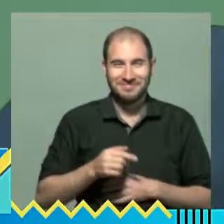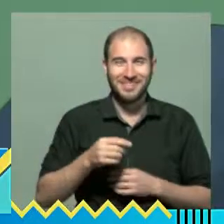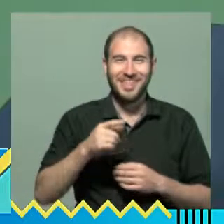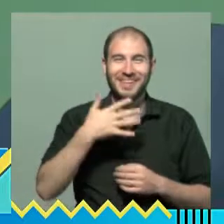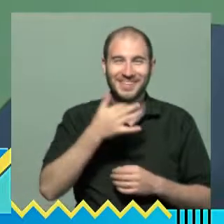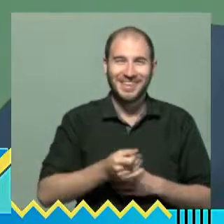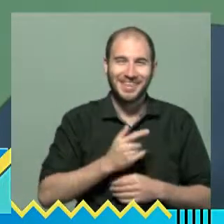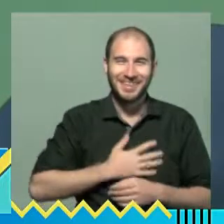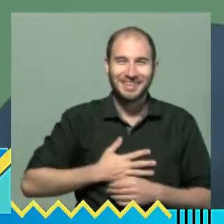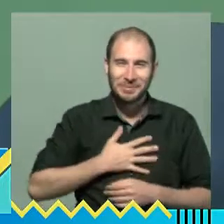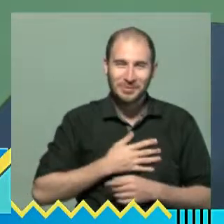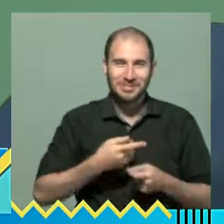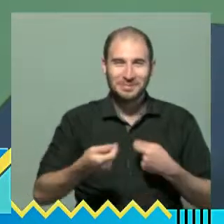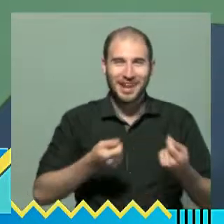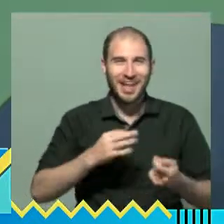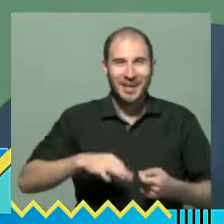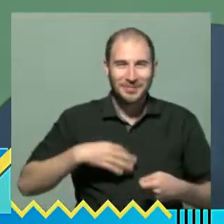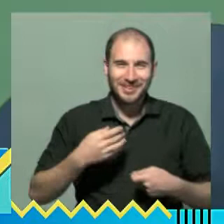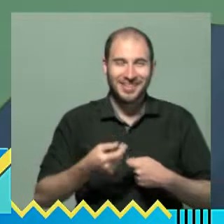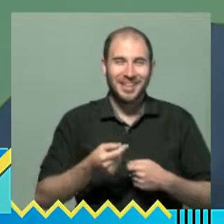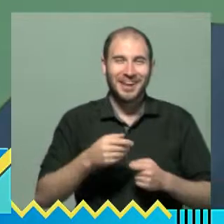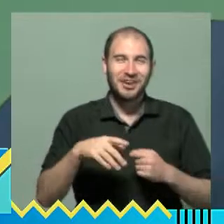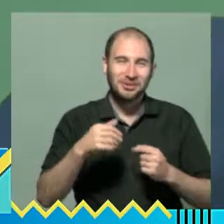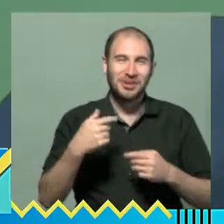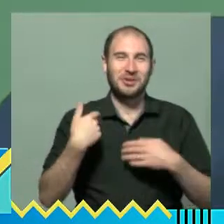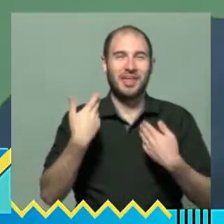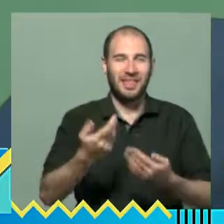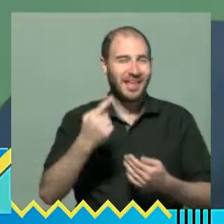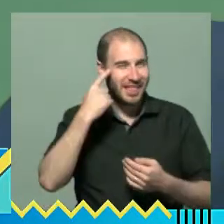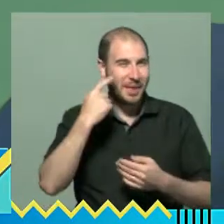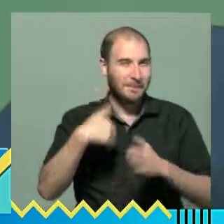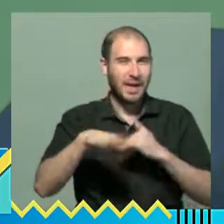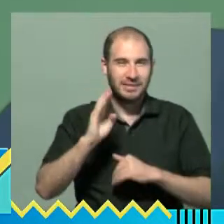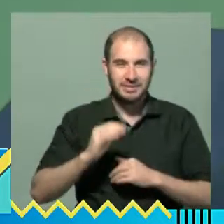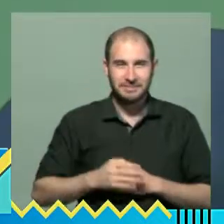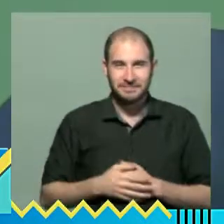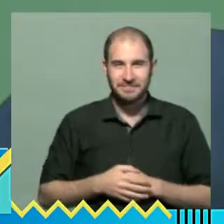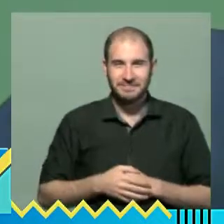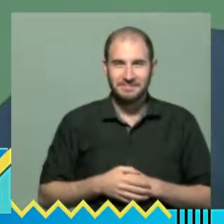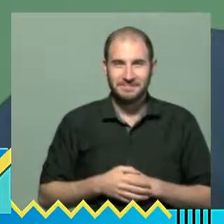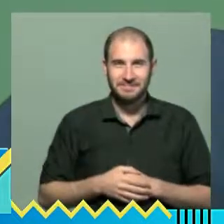Ciertamente las emociones manejan nuestra vida mucho más de lo que estamos dispuestos a creer. Bien.